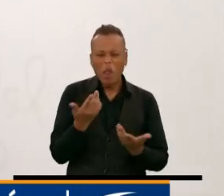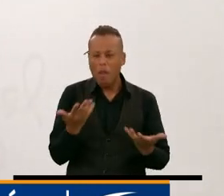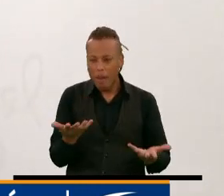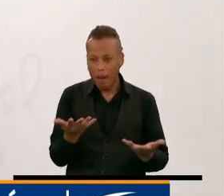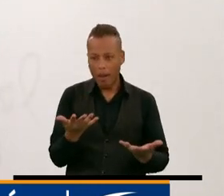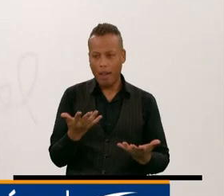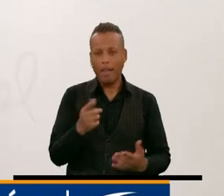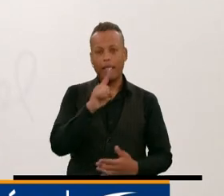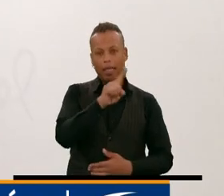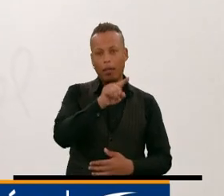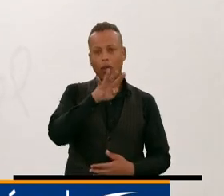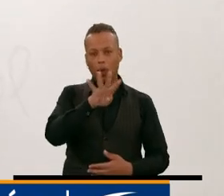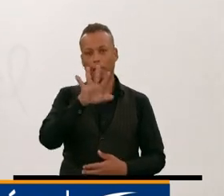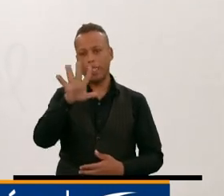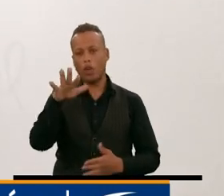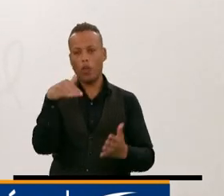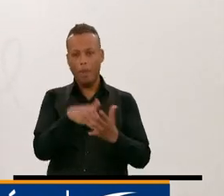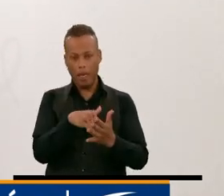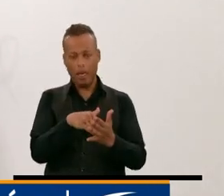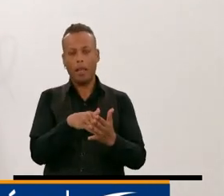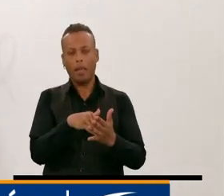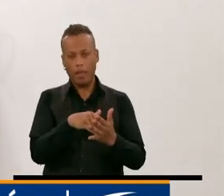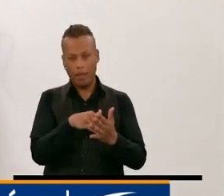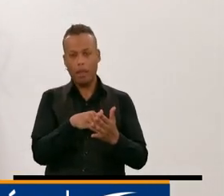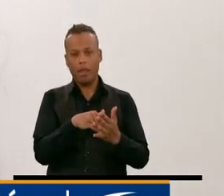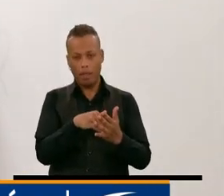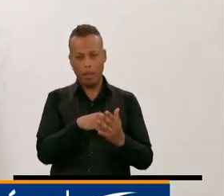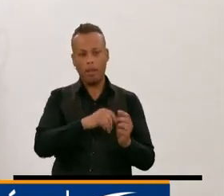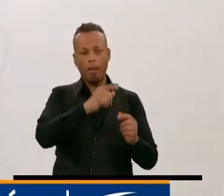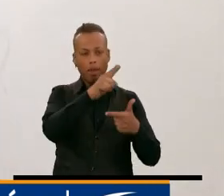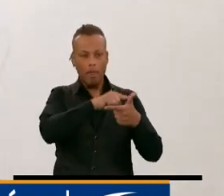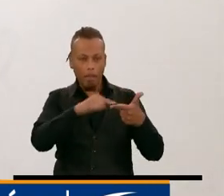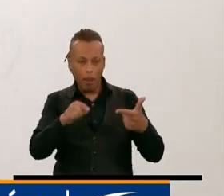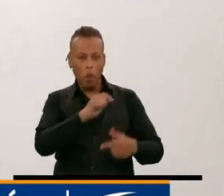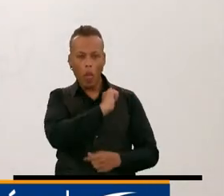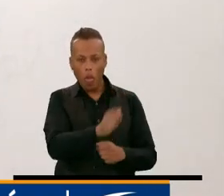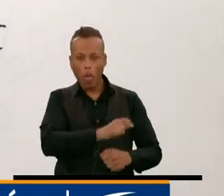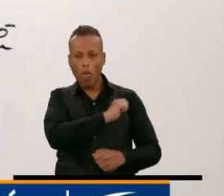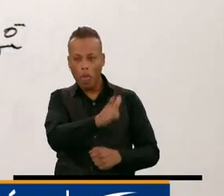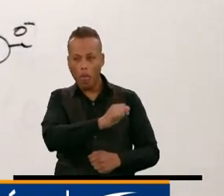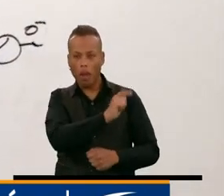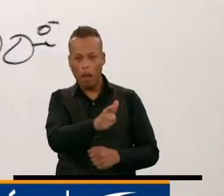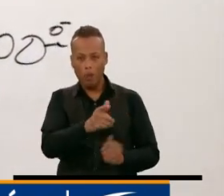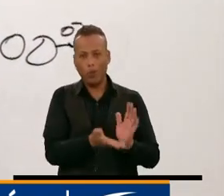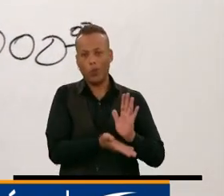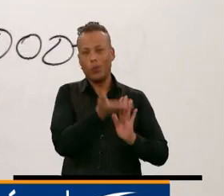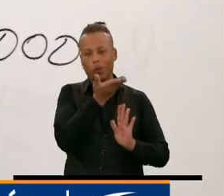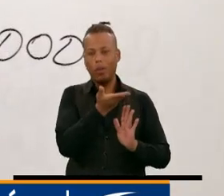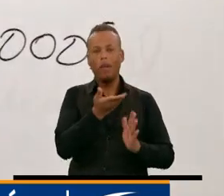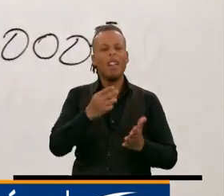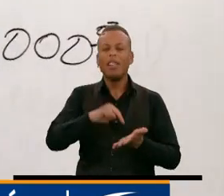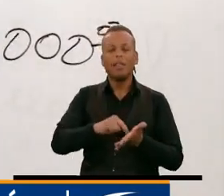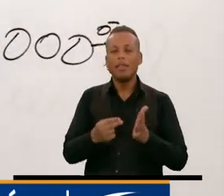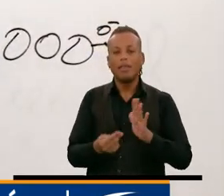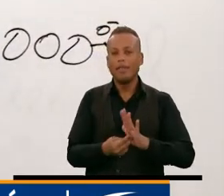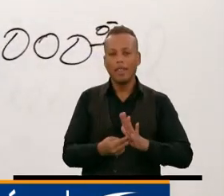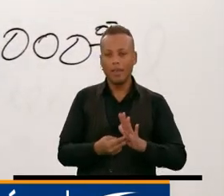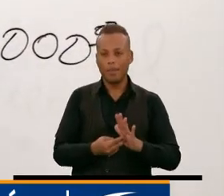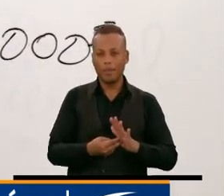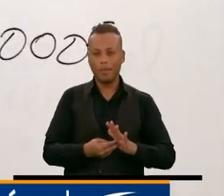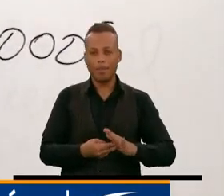le va a valer 145 mil pesos en su pago. Esto finalmente le va a reducir